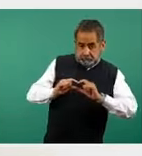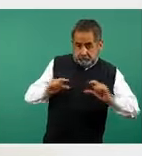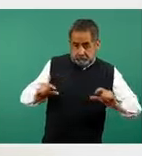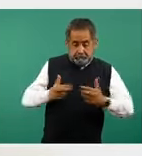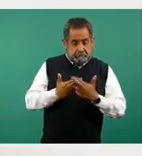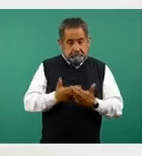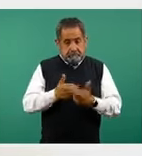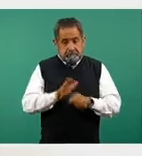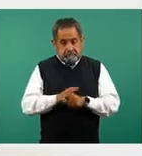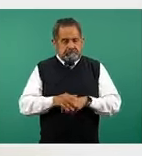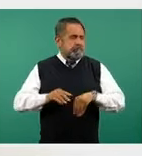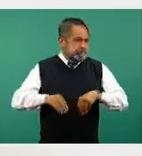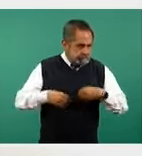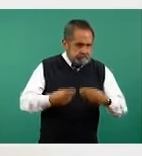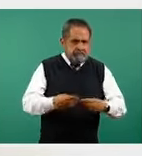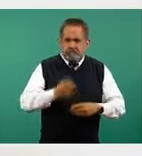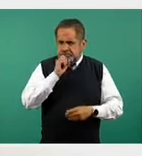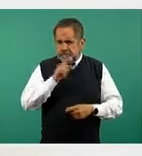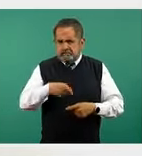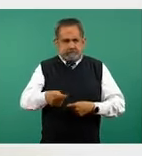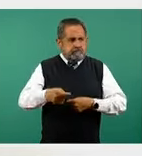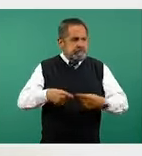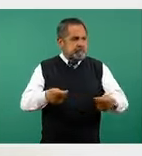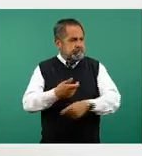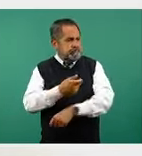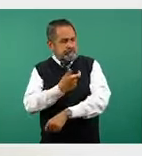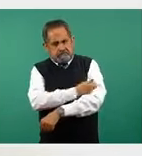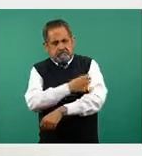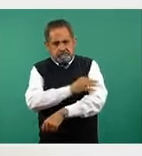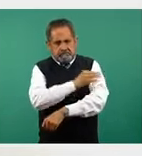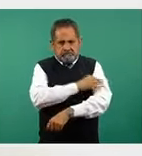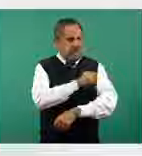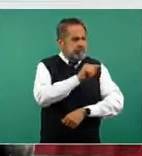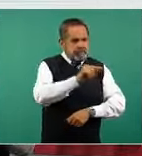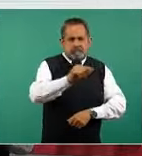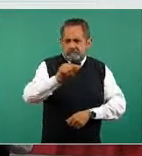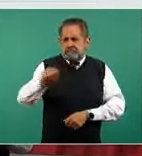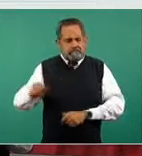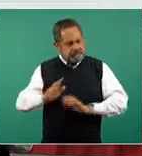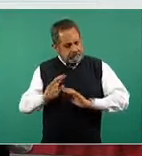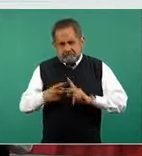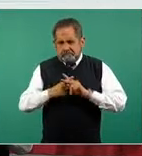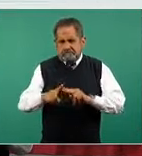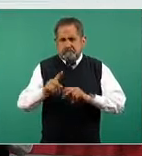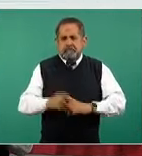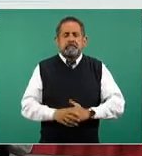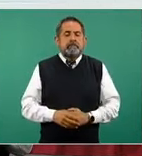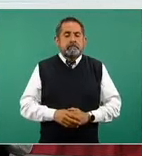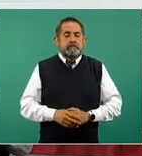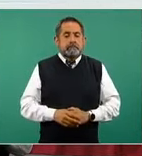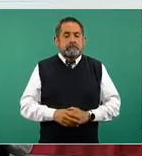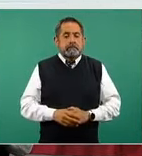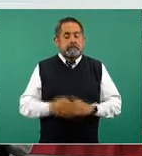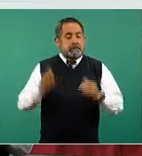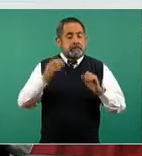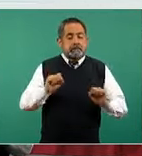no solamente para distribuirse, sino ya también para empezar a aplicarlas. Si vemos la siguiente